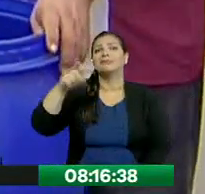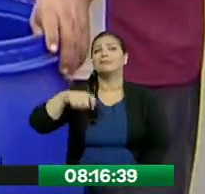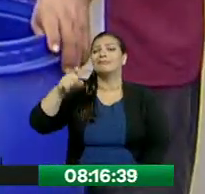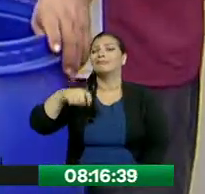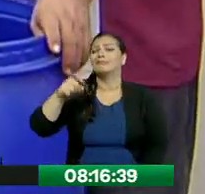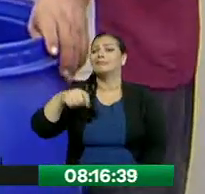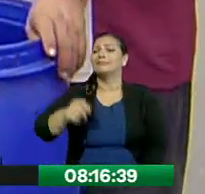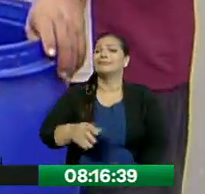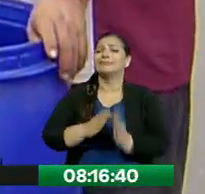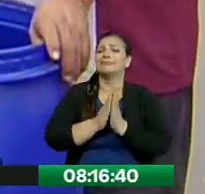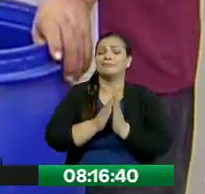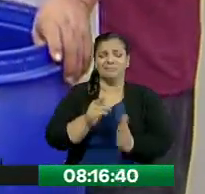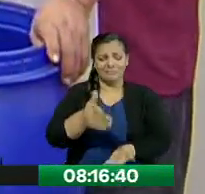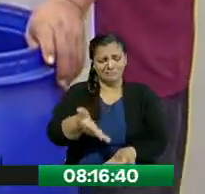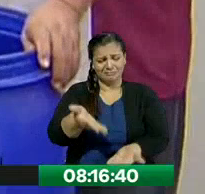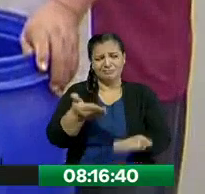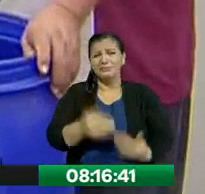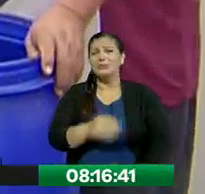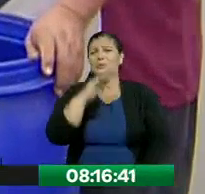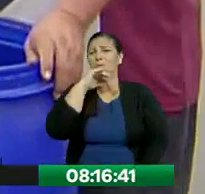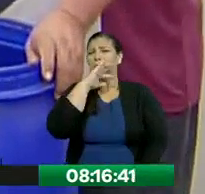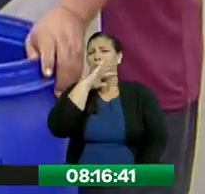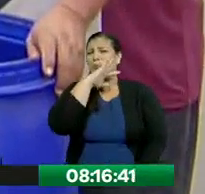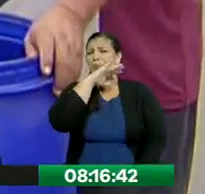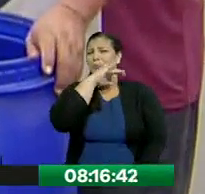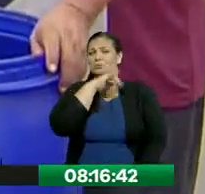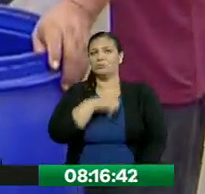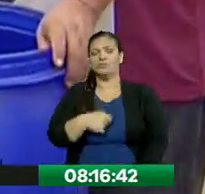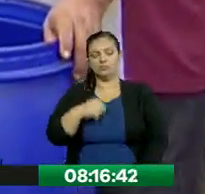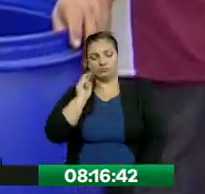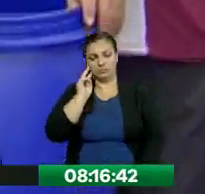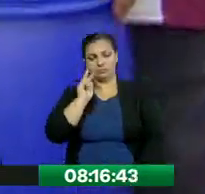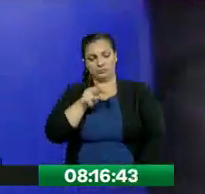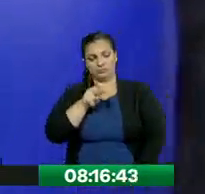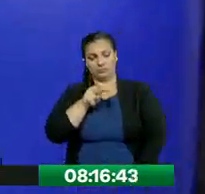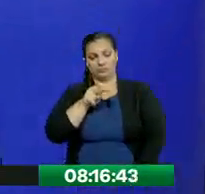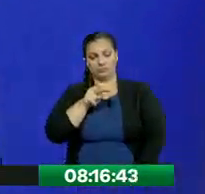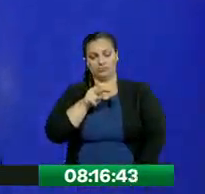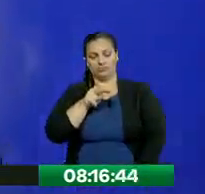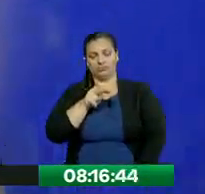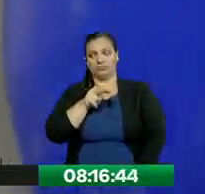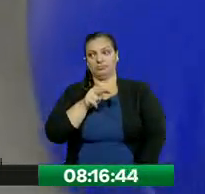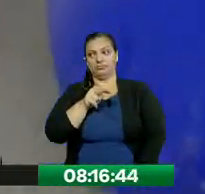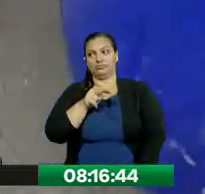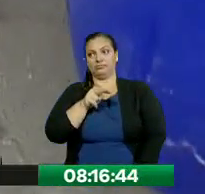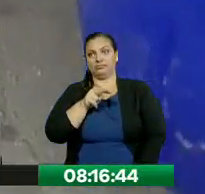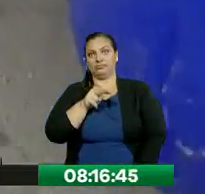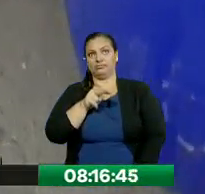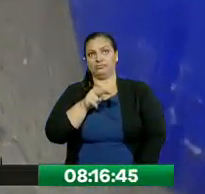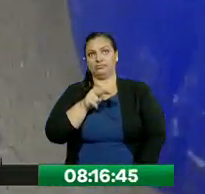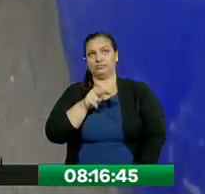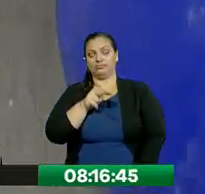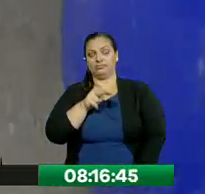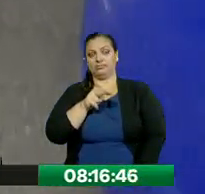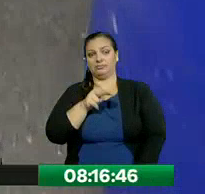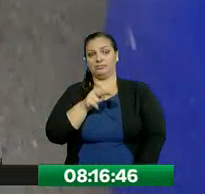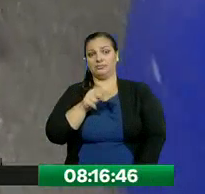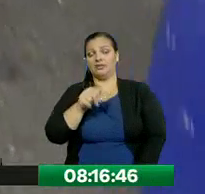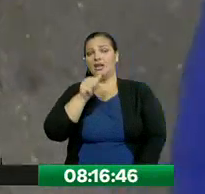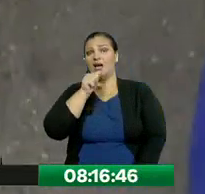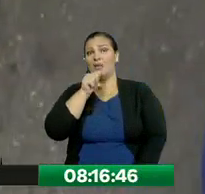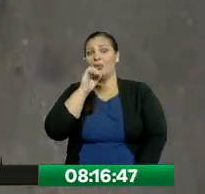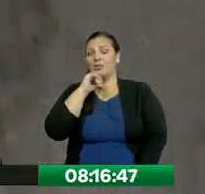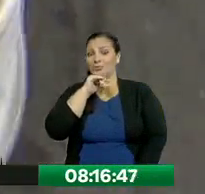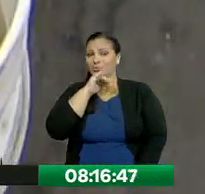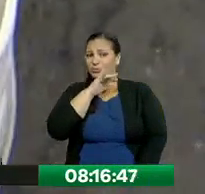en buenas condiciones, porque la verdad es que me he sorprendido cuando me indican que esto, este líquido, así como lo ven, así